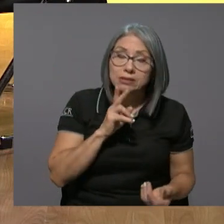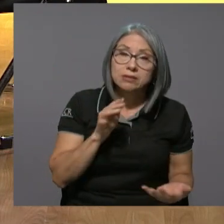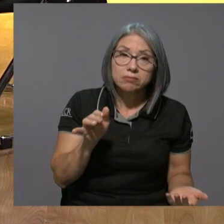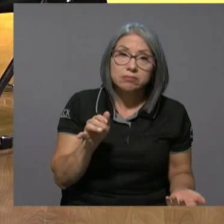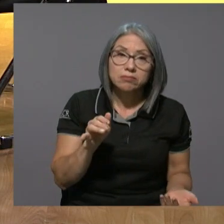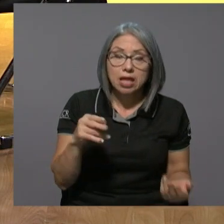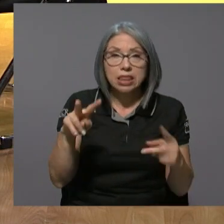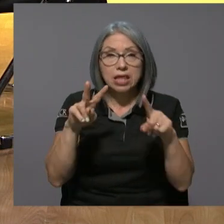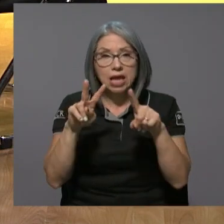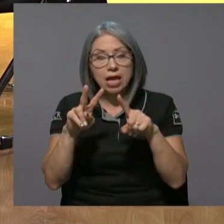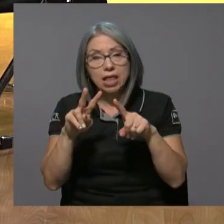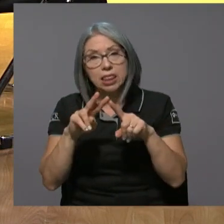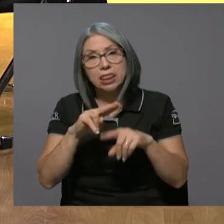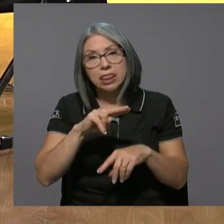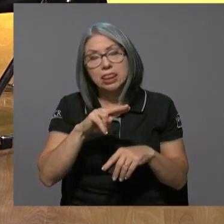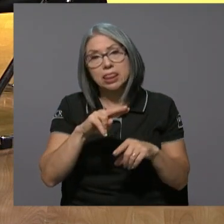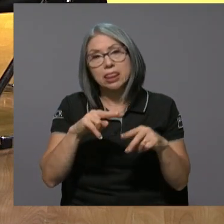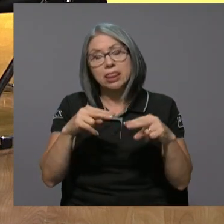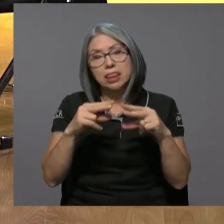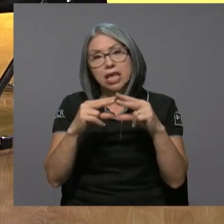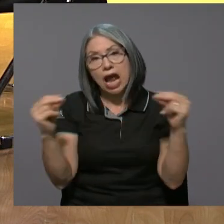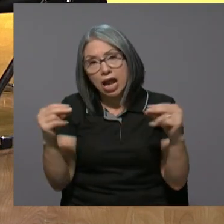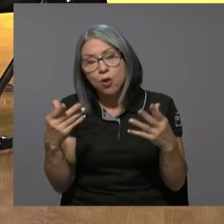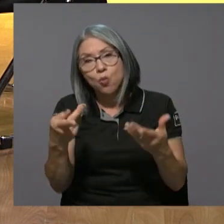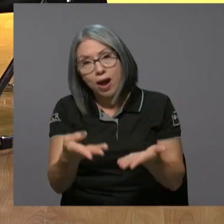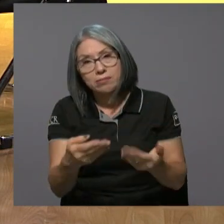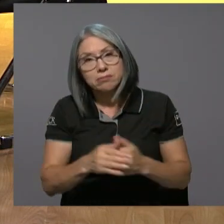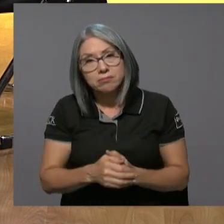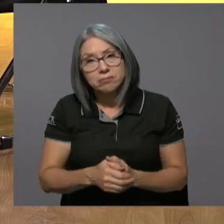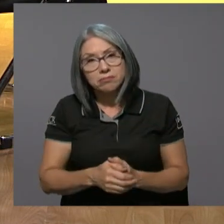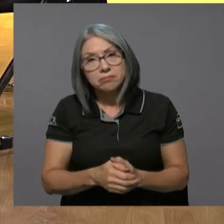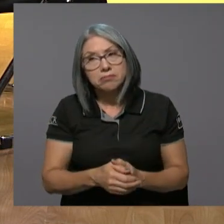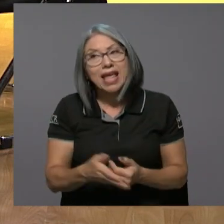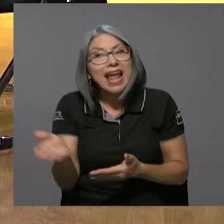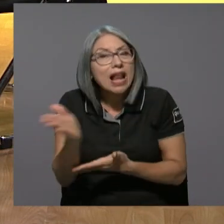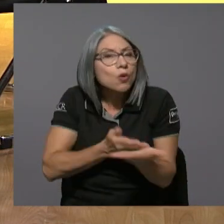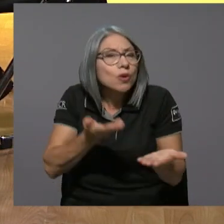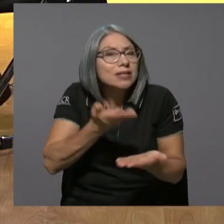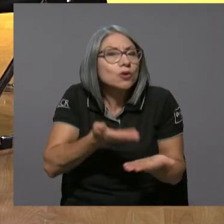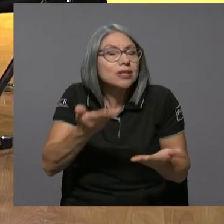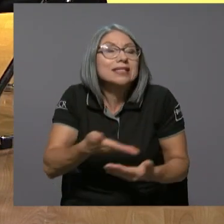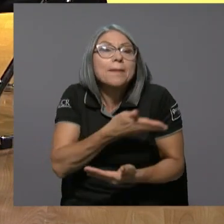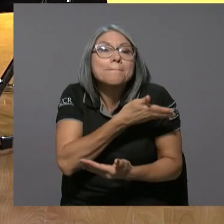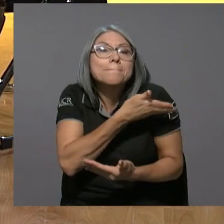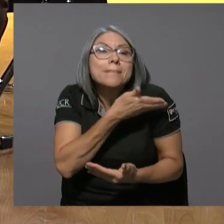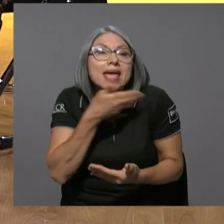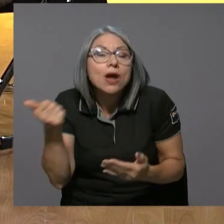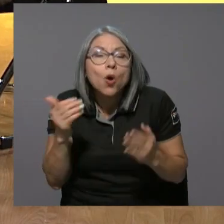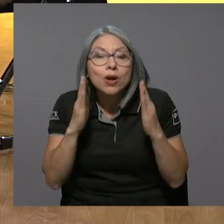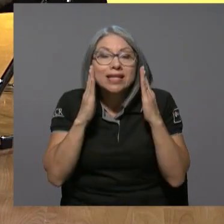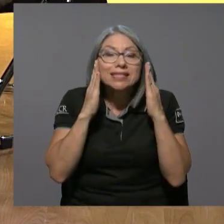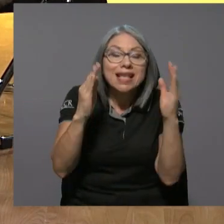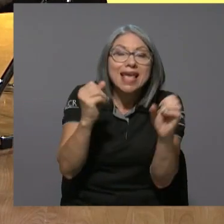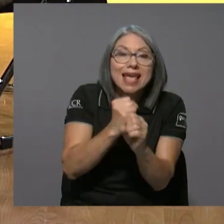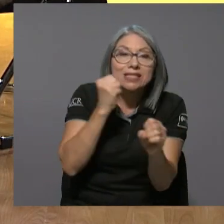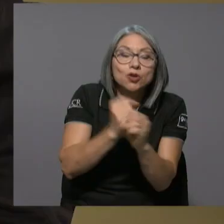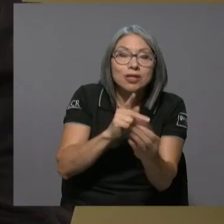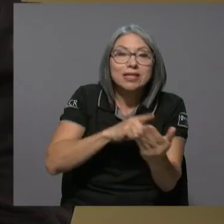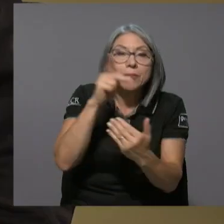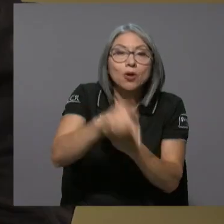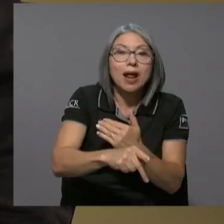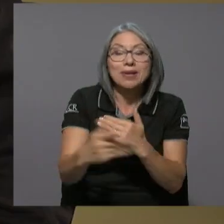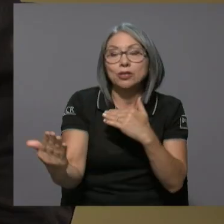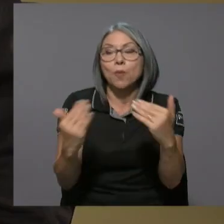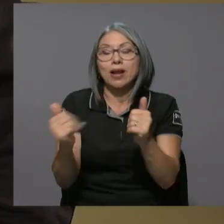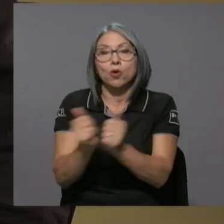y Nicaragua, en algunos aspectos son mejores gestores de programas que en Costa Rica. Alguien se podría sorprender por eso, pero